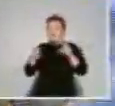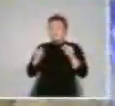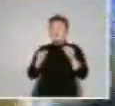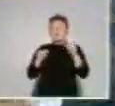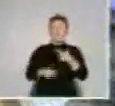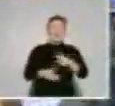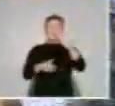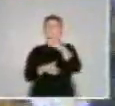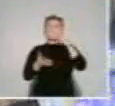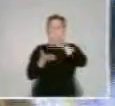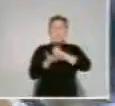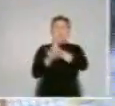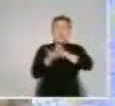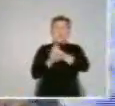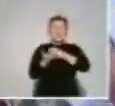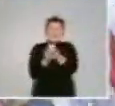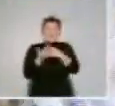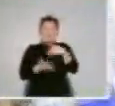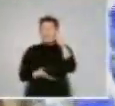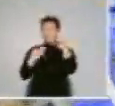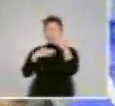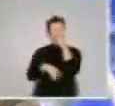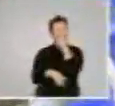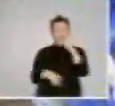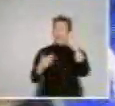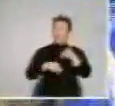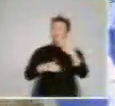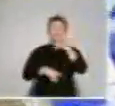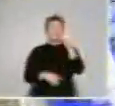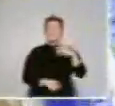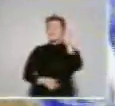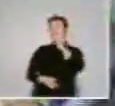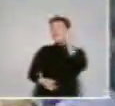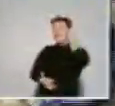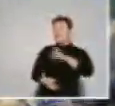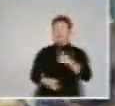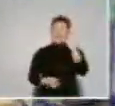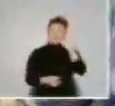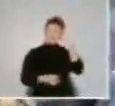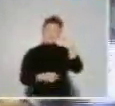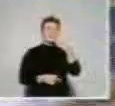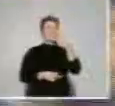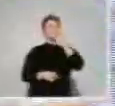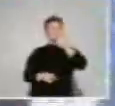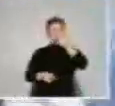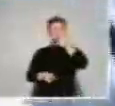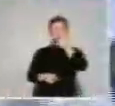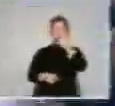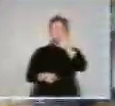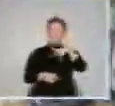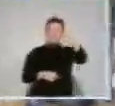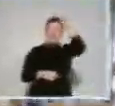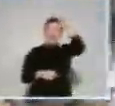ni escaldón. Ameniza al personal, Peter Benavente. El gallo inglés no suena